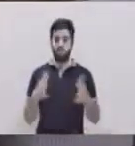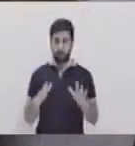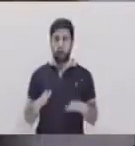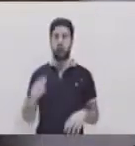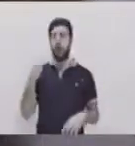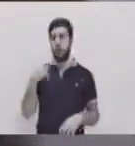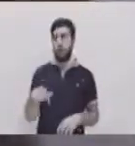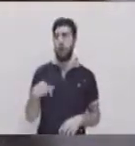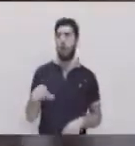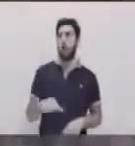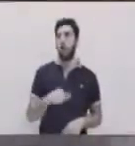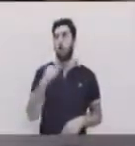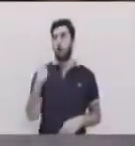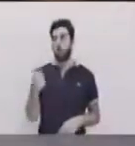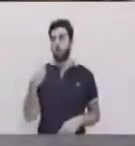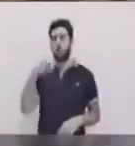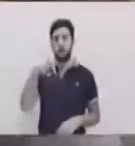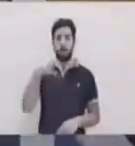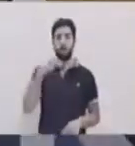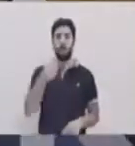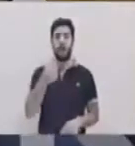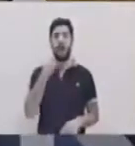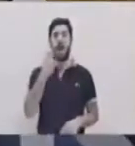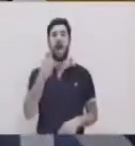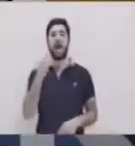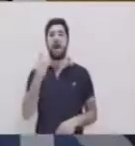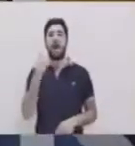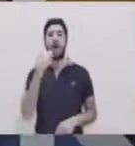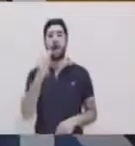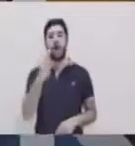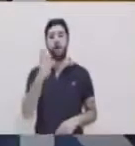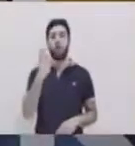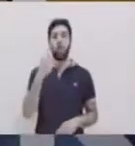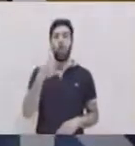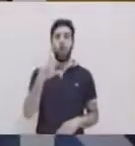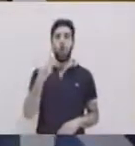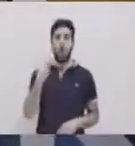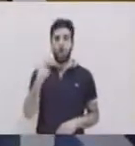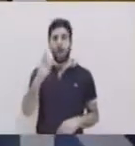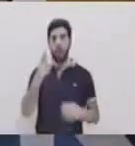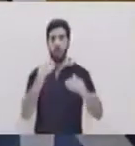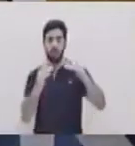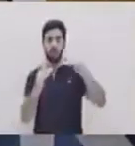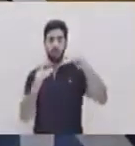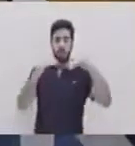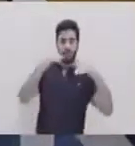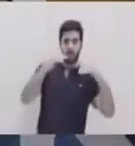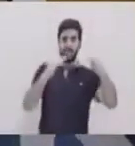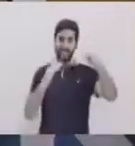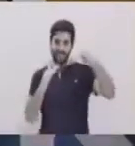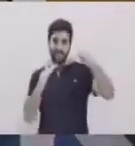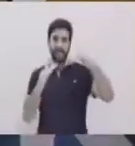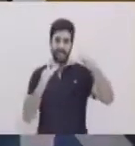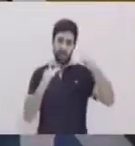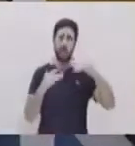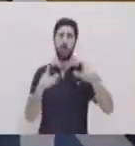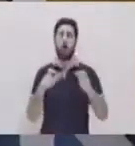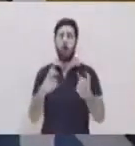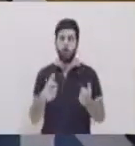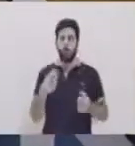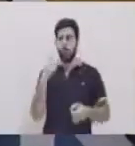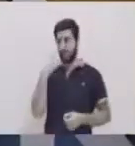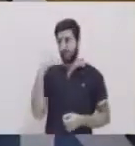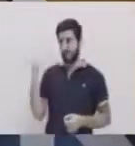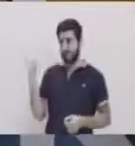Luego vamos con la parábola. Veamos que la parábola también va a ir inclinada, pero si te das cuenta, sí sale del borde. Sí. En cambio